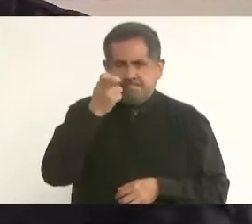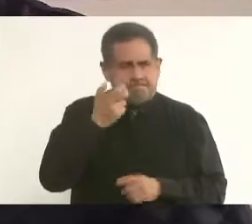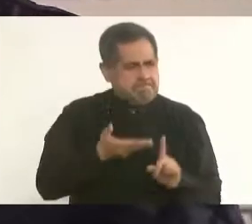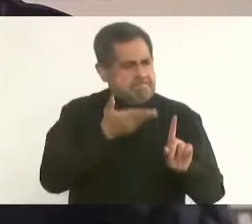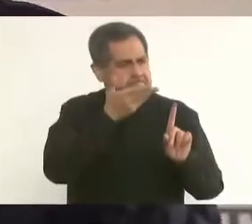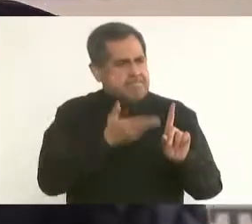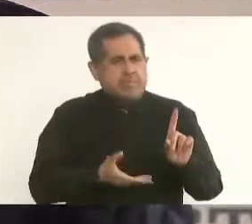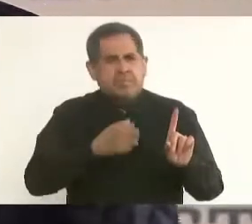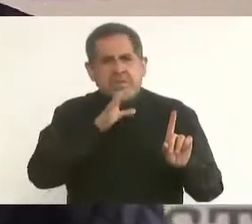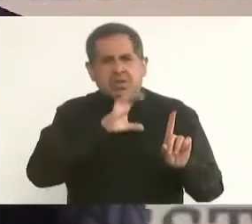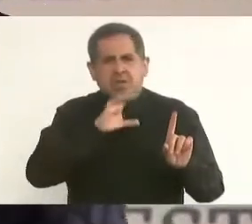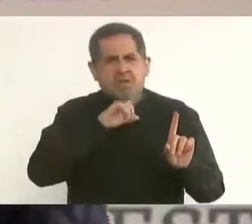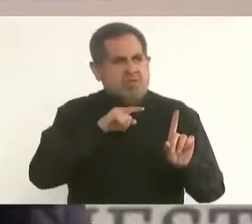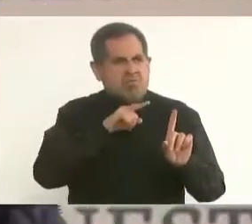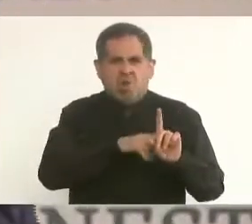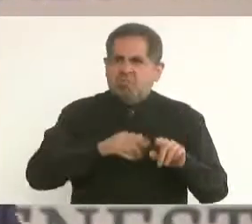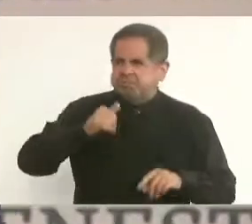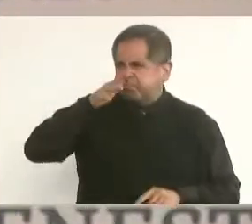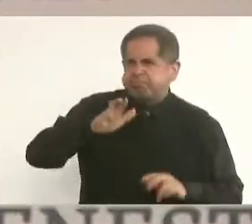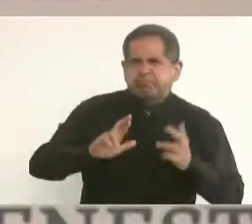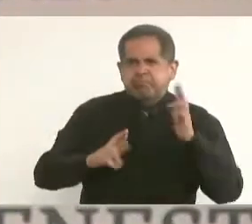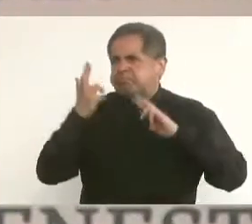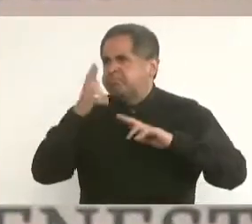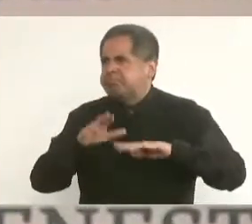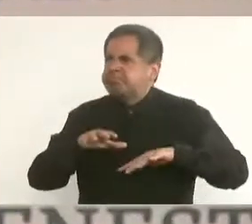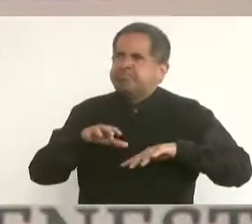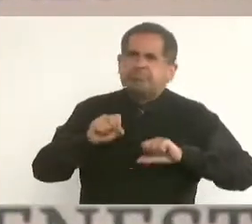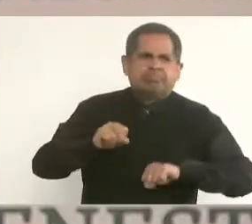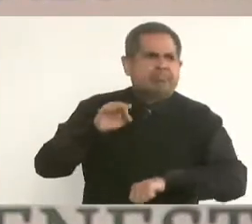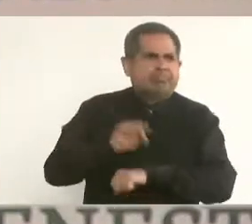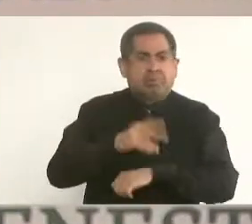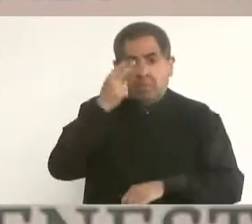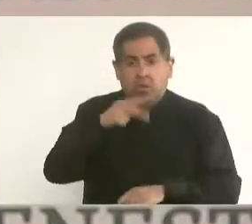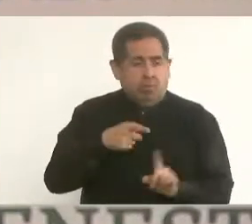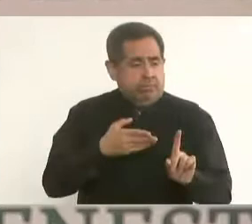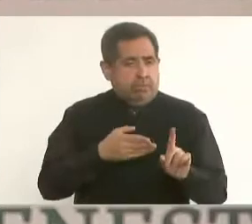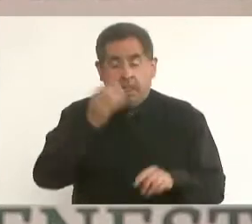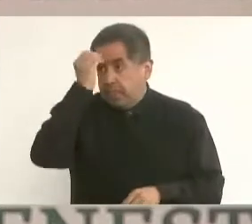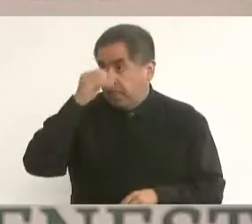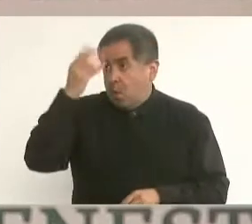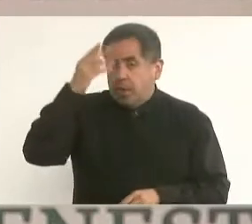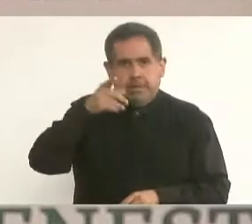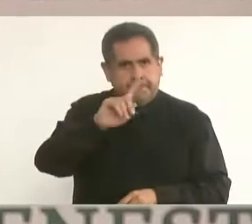este revolucionario, no olvidarlo,